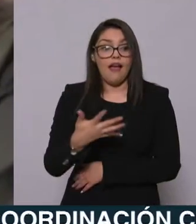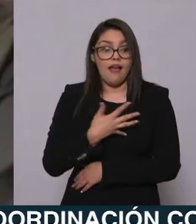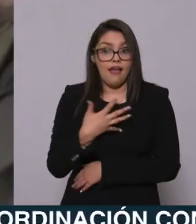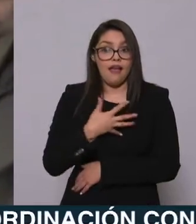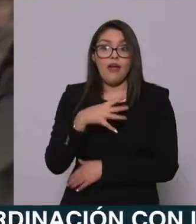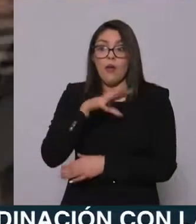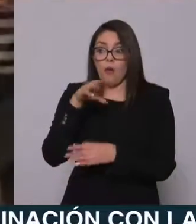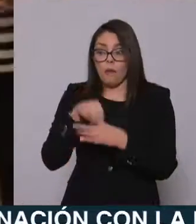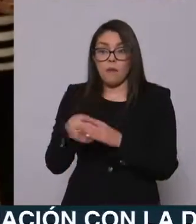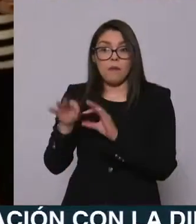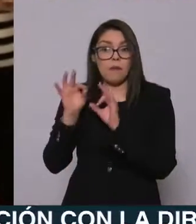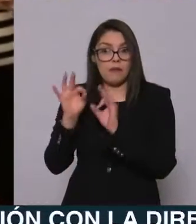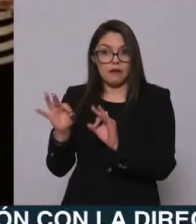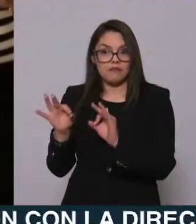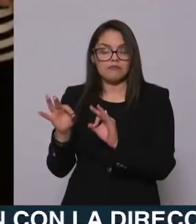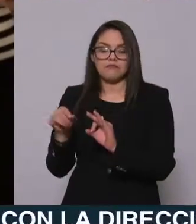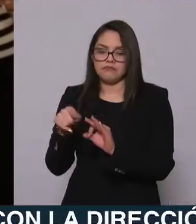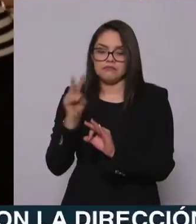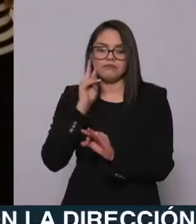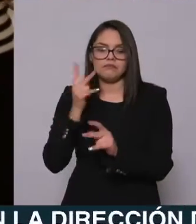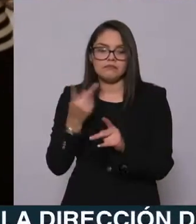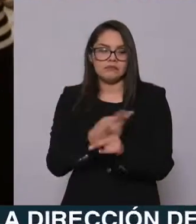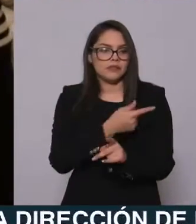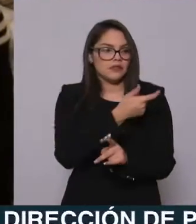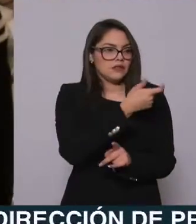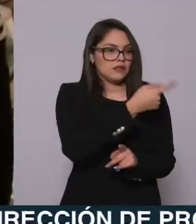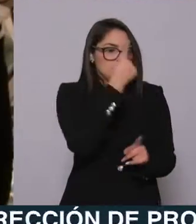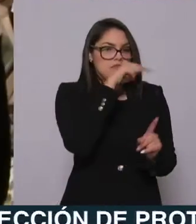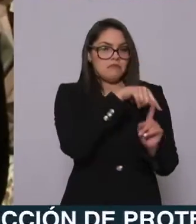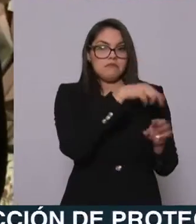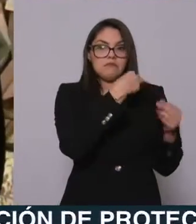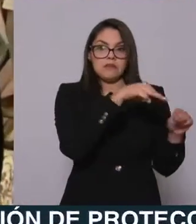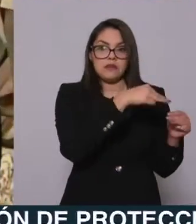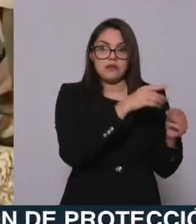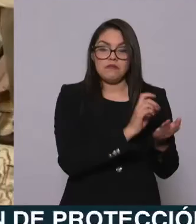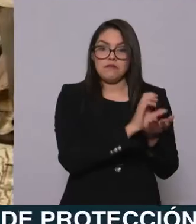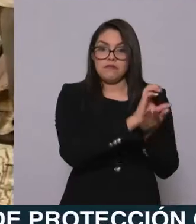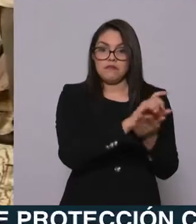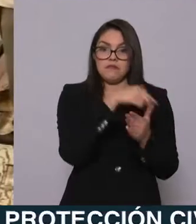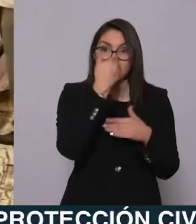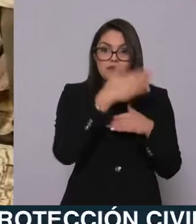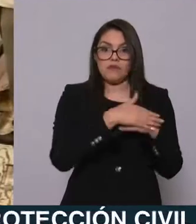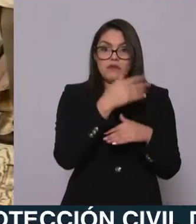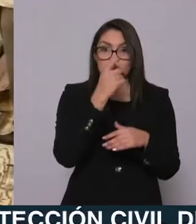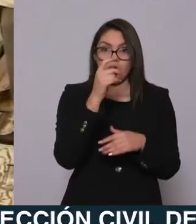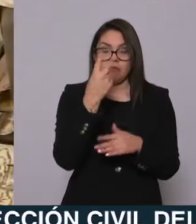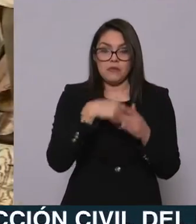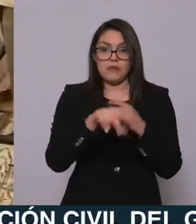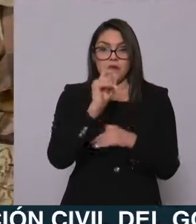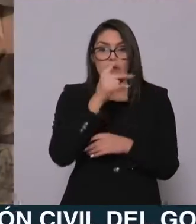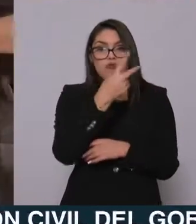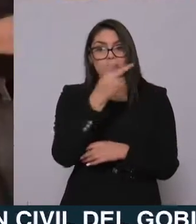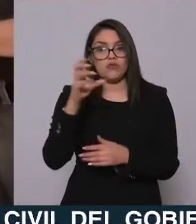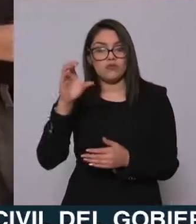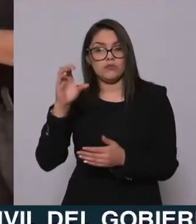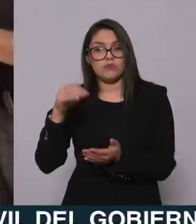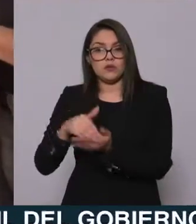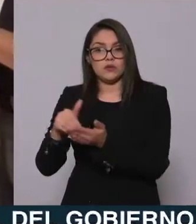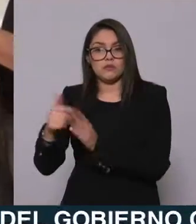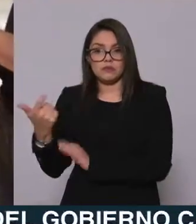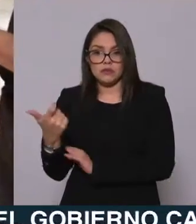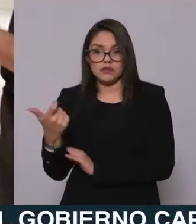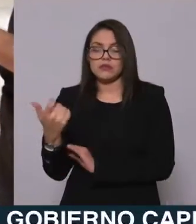diagnósticos pertinentes, se canalizarán recursos del Fondo para Mercados, el cual en este 2020 será de 200 millones de pesos, igual que